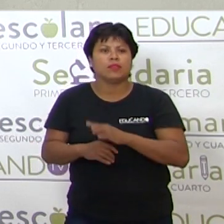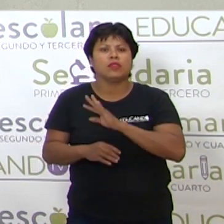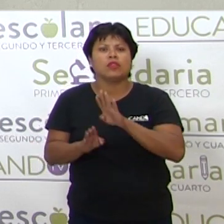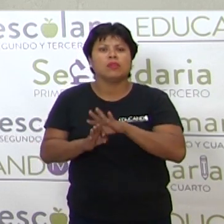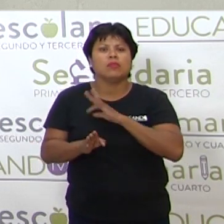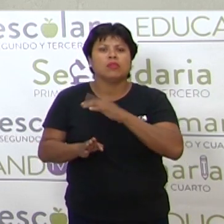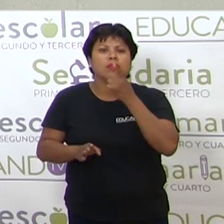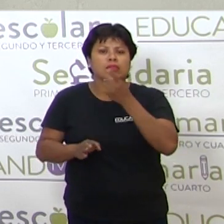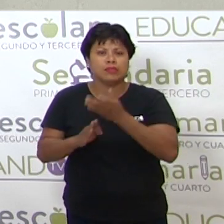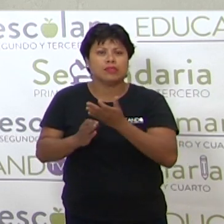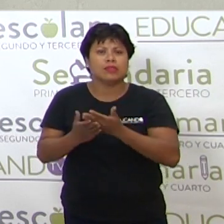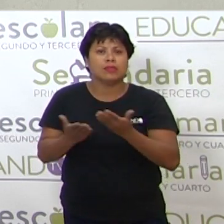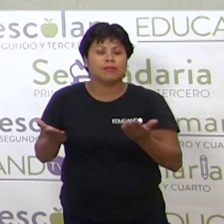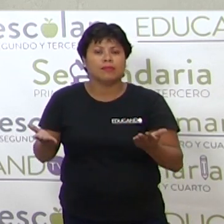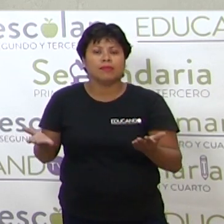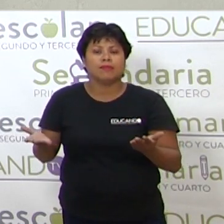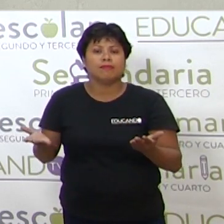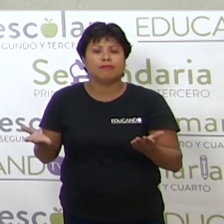decir aquí